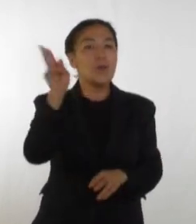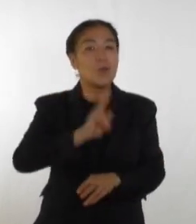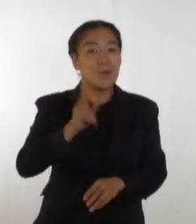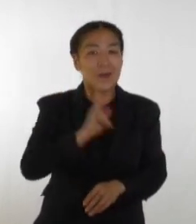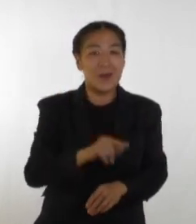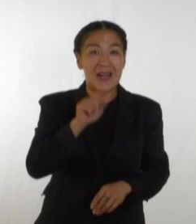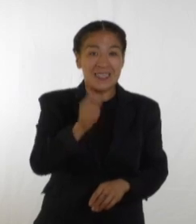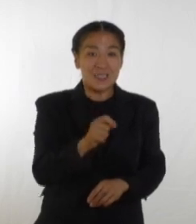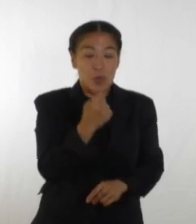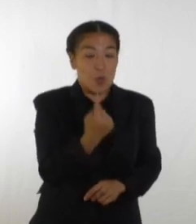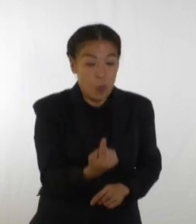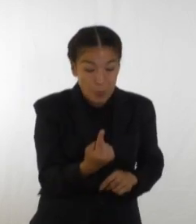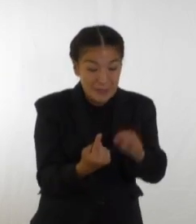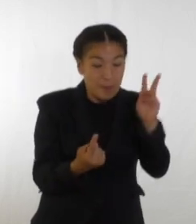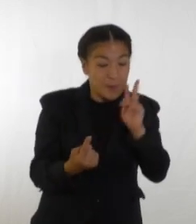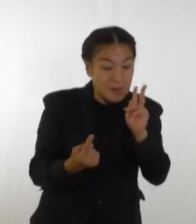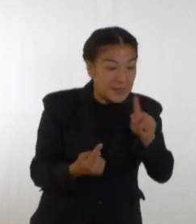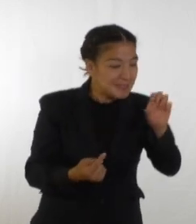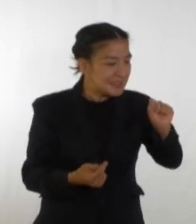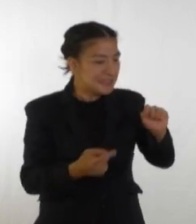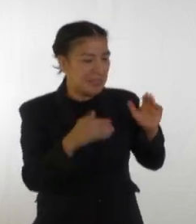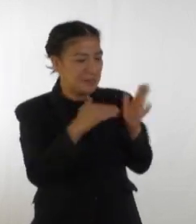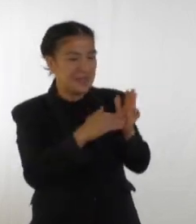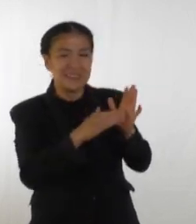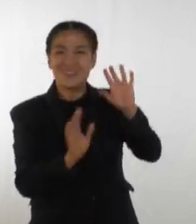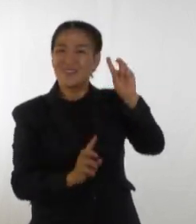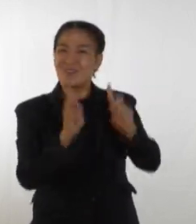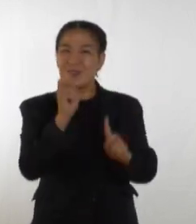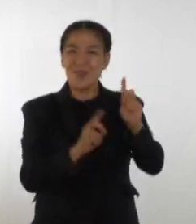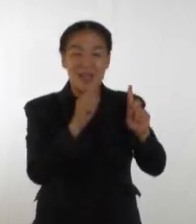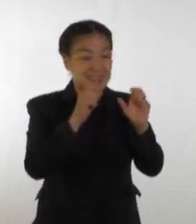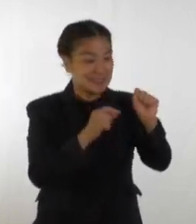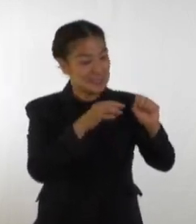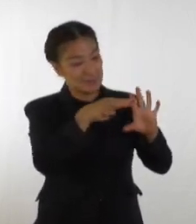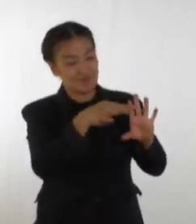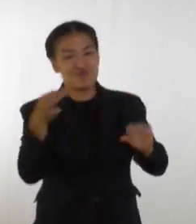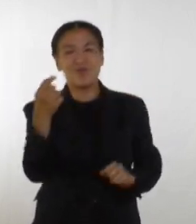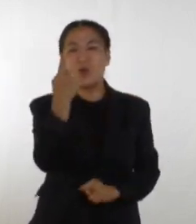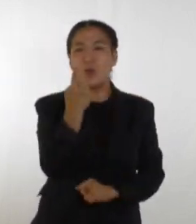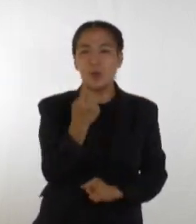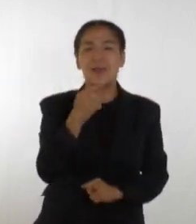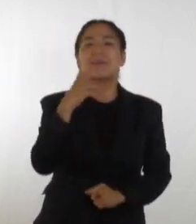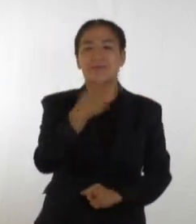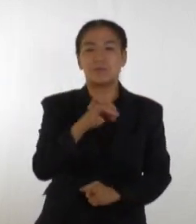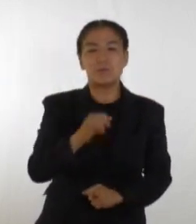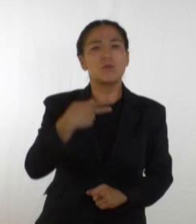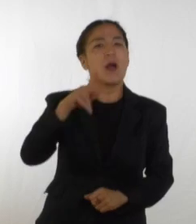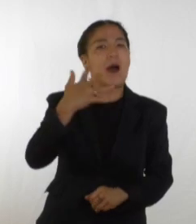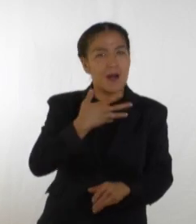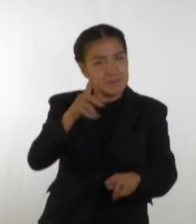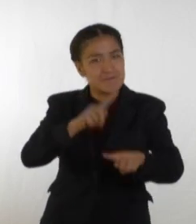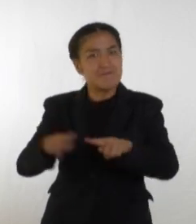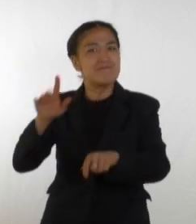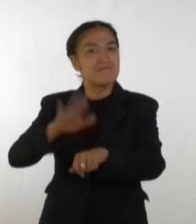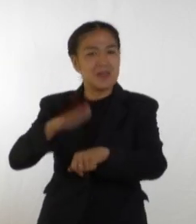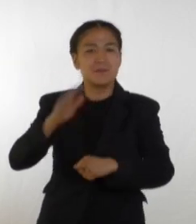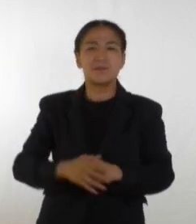una probabilidad entre 60,000 de ganarlo. Elemental, amiga, pero hay otros eventos más improbables que han